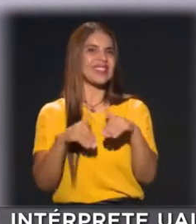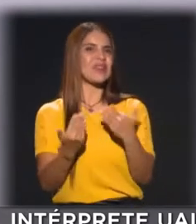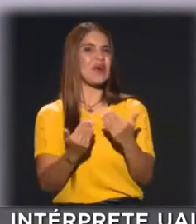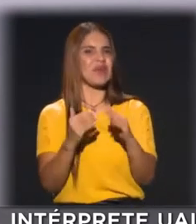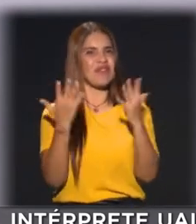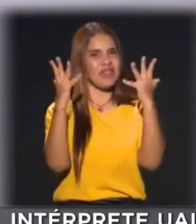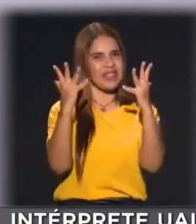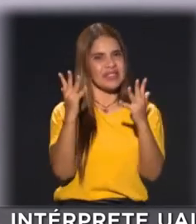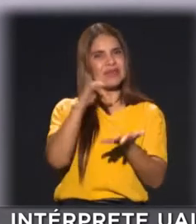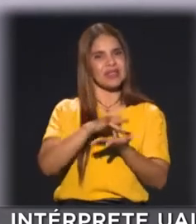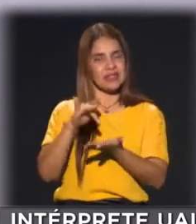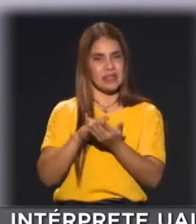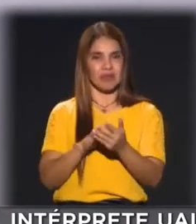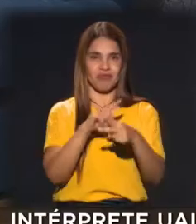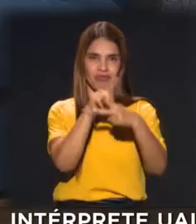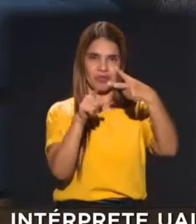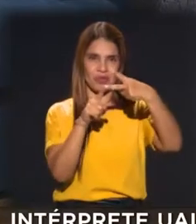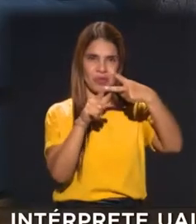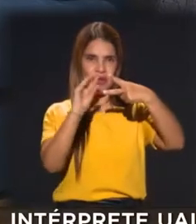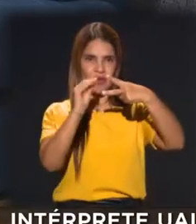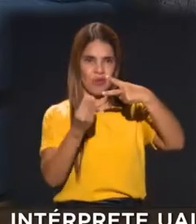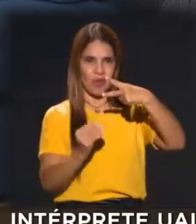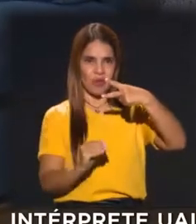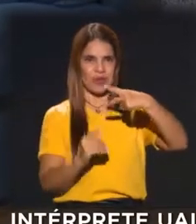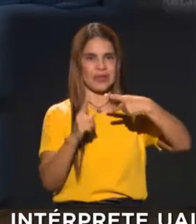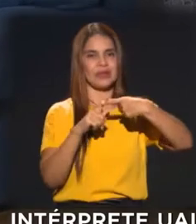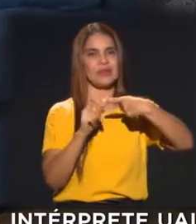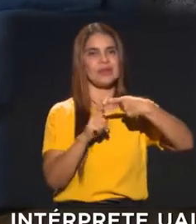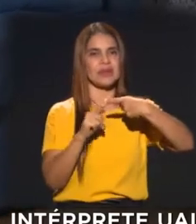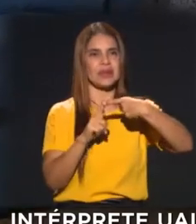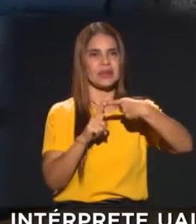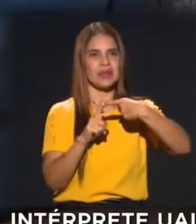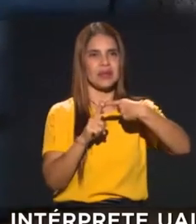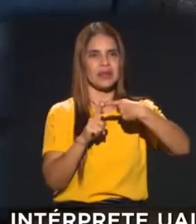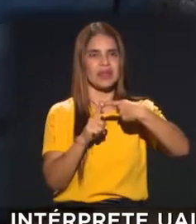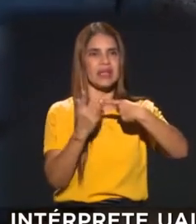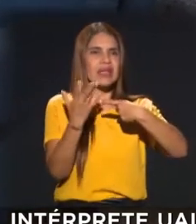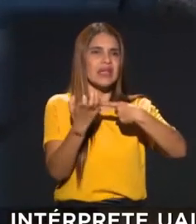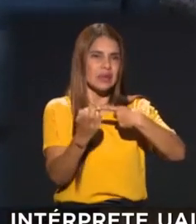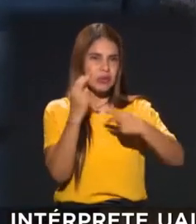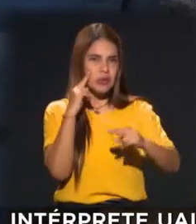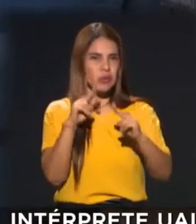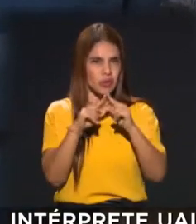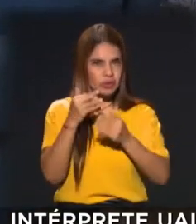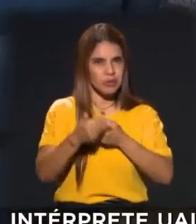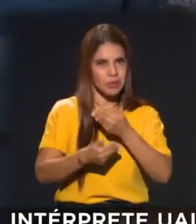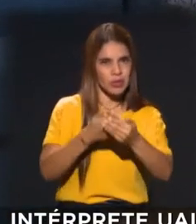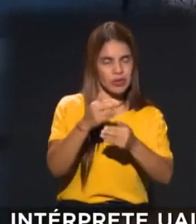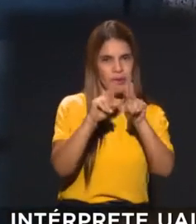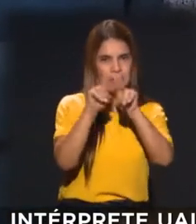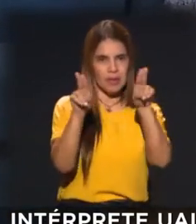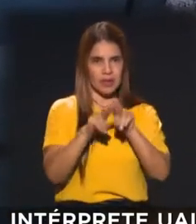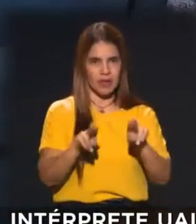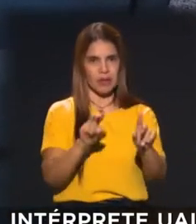feria virtual? Listo, hay dos formas que pueden ingresar. Una que es como la que queremos que ustedes conozcan, y es la